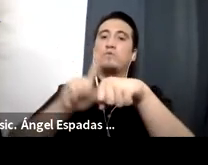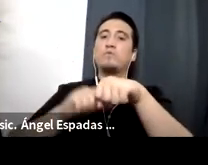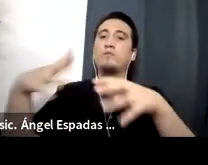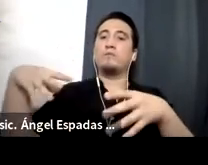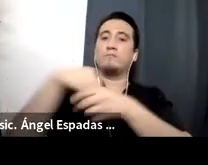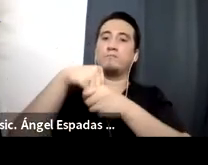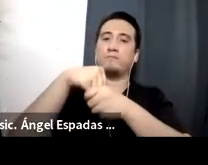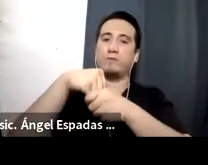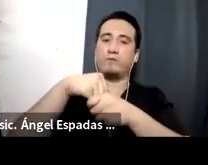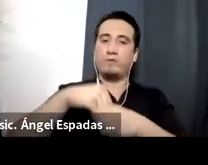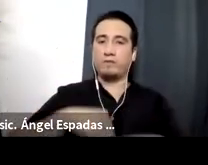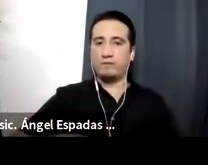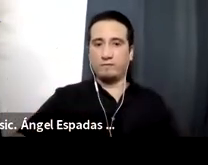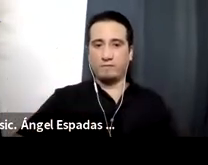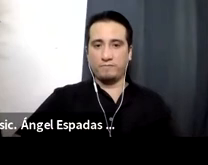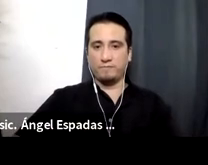incluyente. La siguiente.